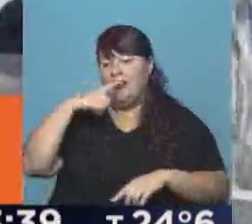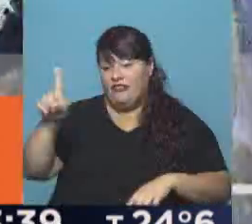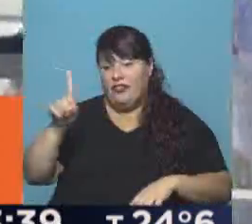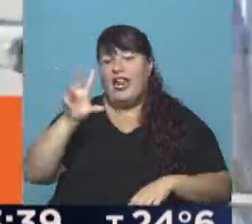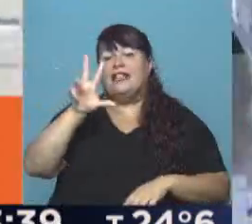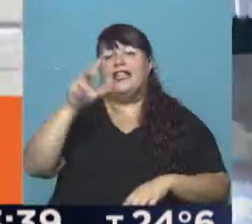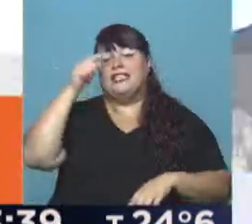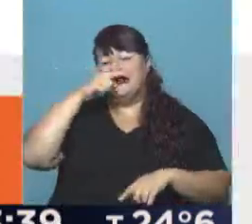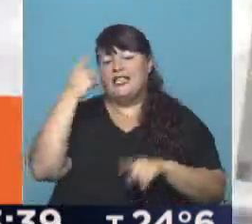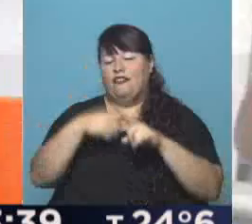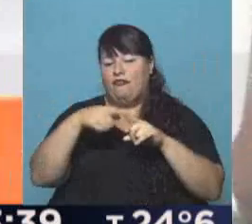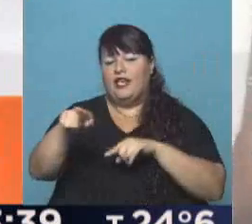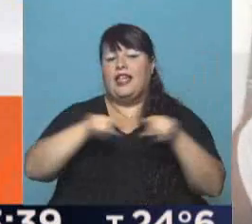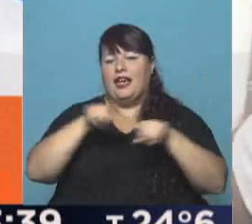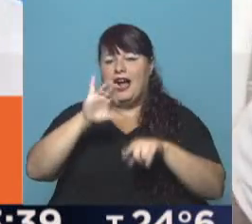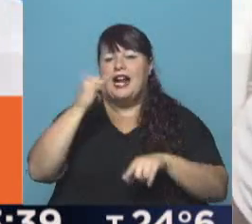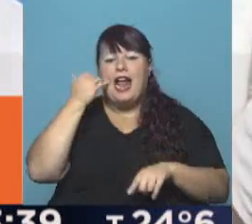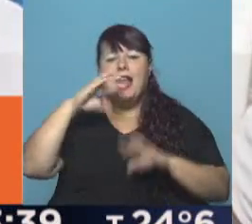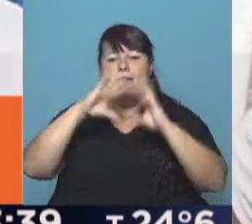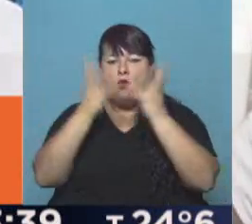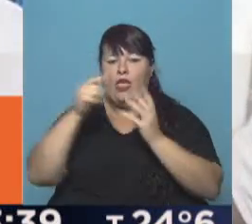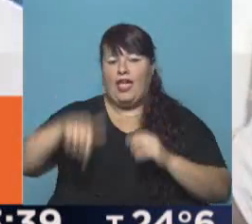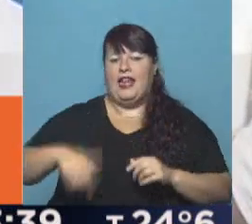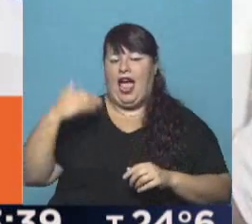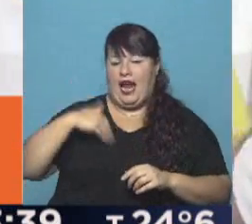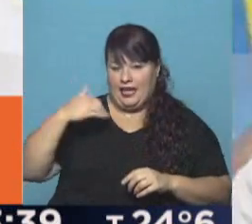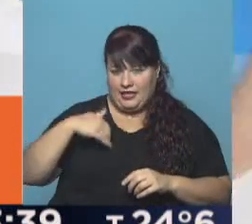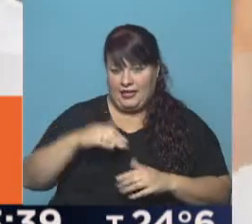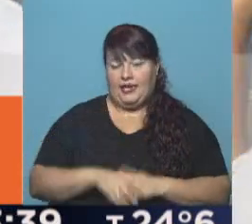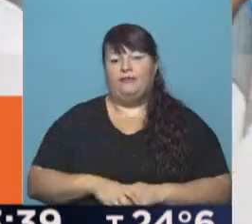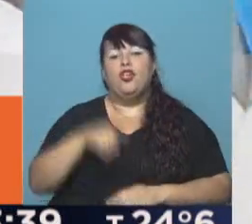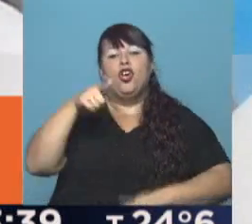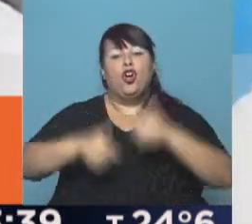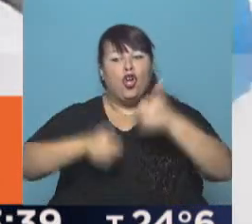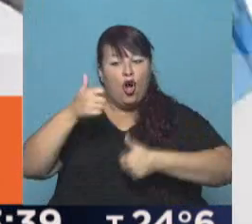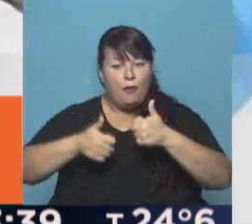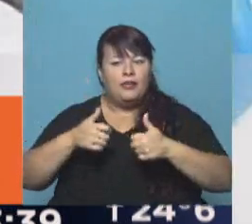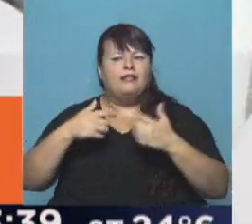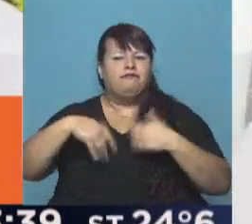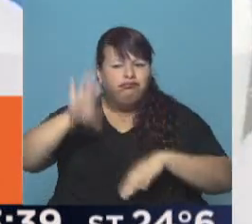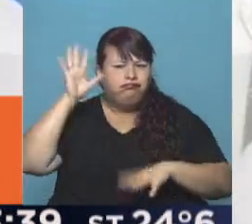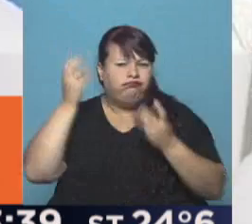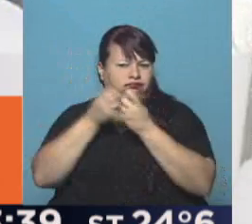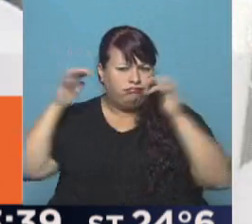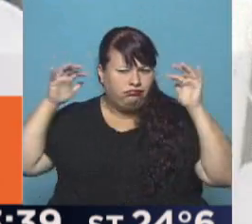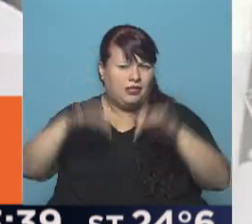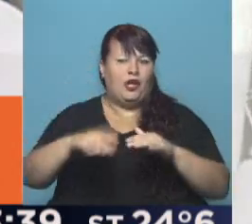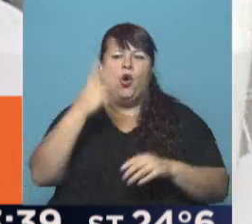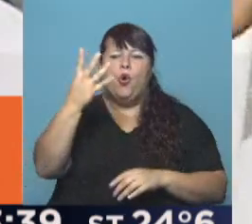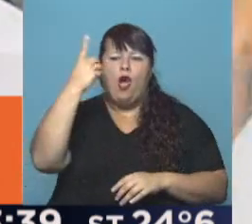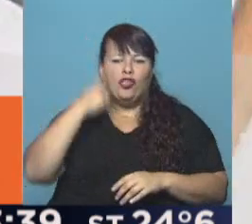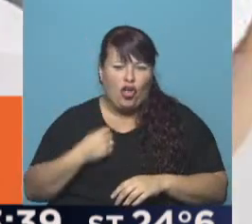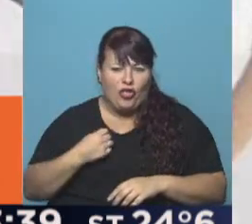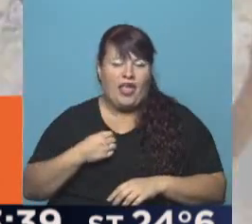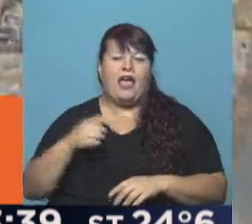la trigésimo séptima edición del rally mundial aquí en la república argentina una competencia que movió a una multitud durante cuatro